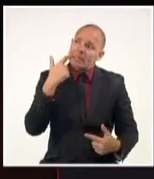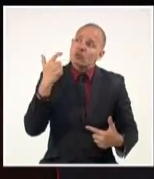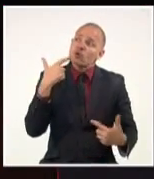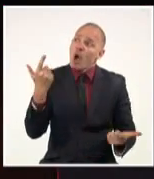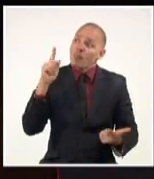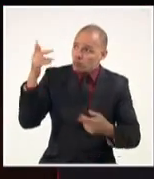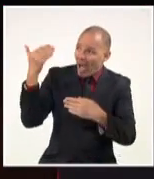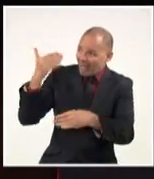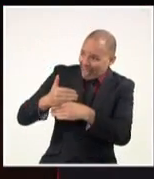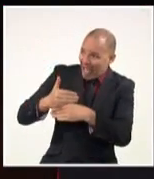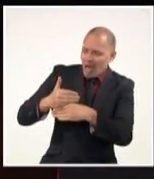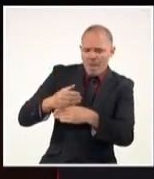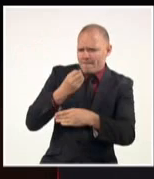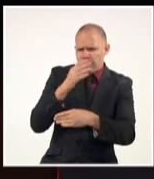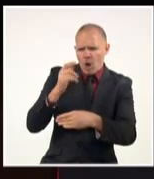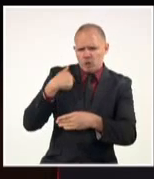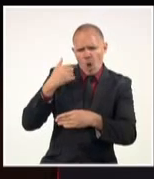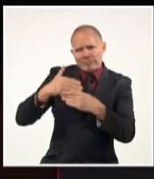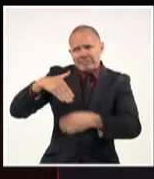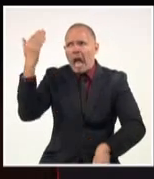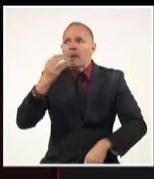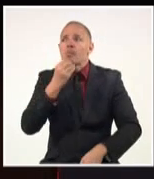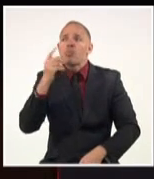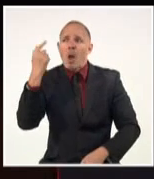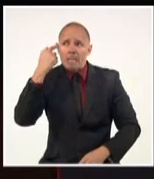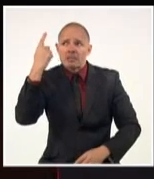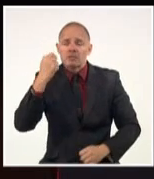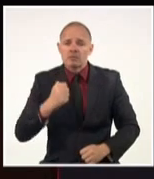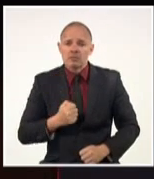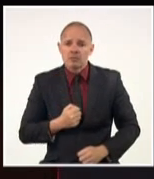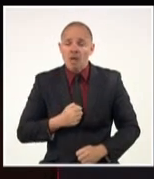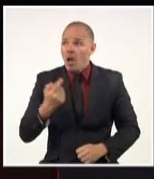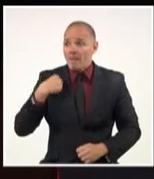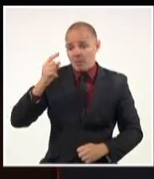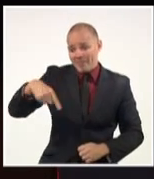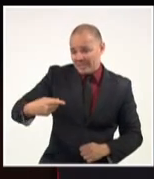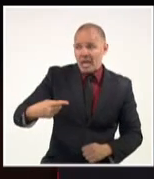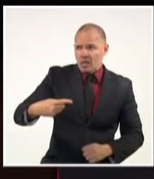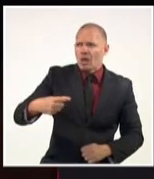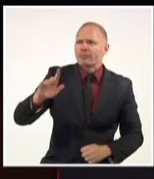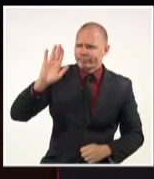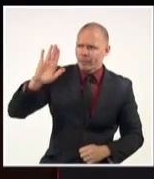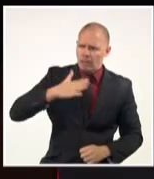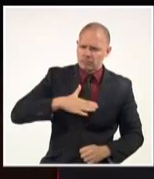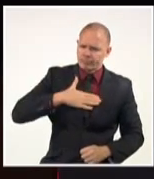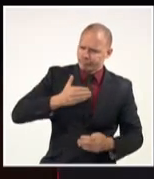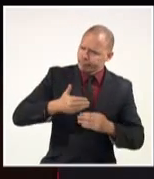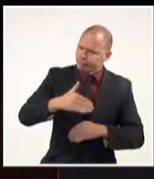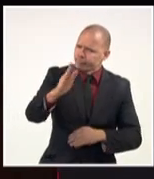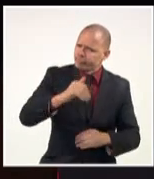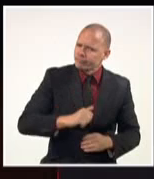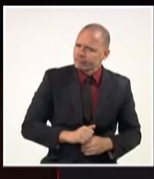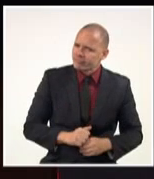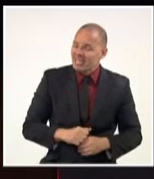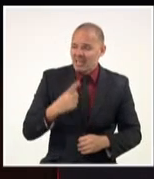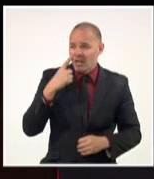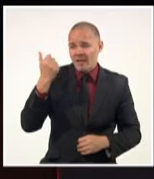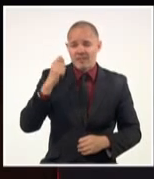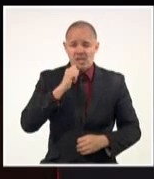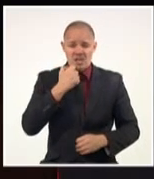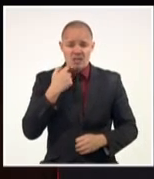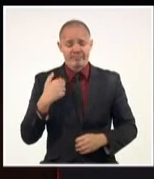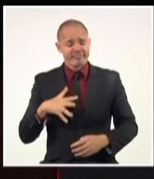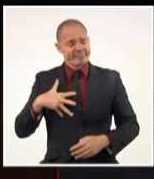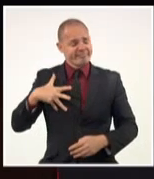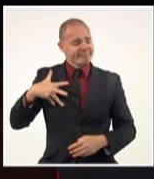y saltarlo. No será en un día, pero lo haremos. La prepotencia imperial que ha convertido